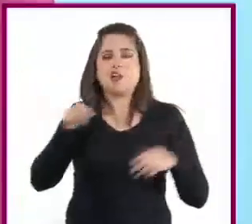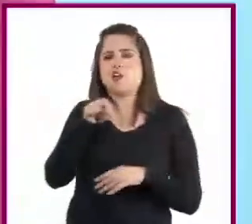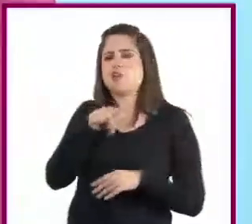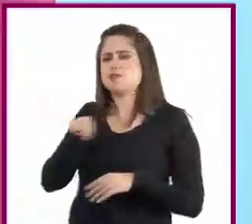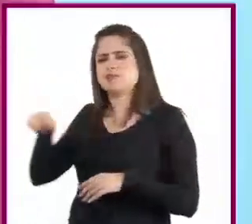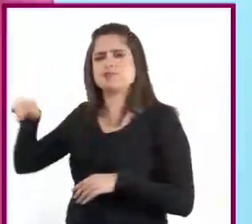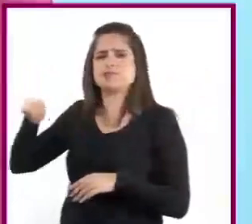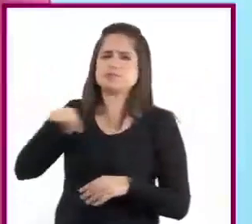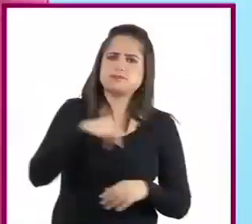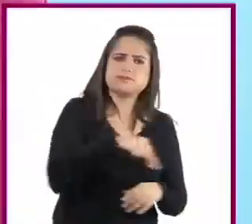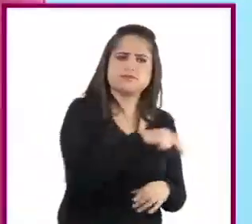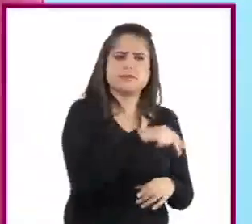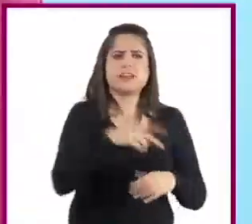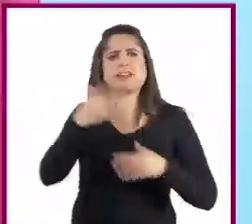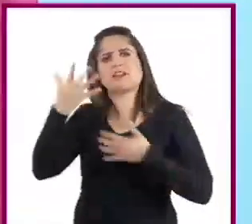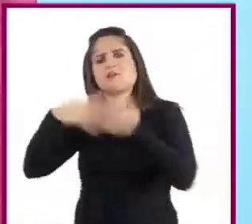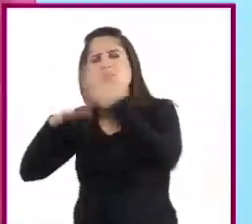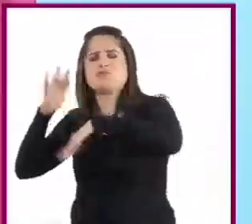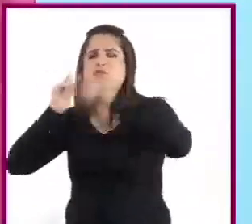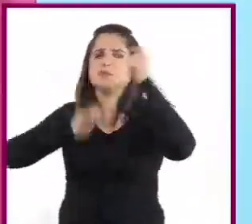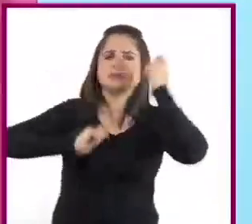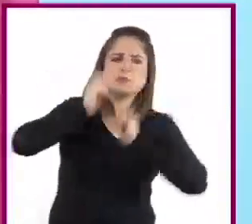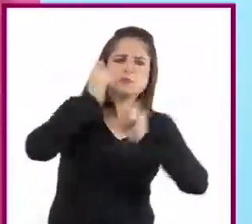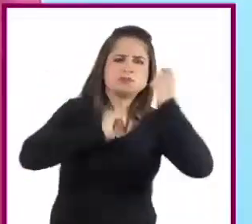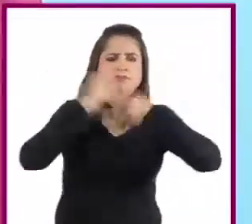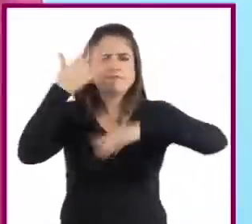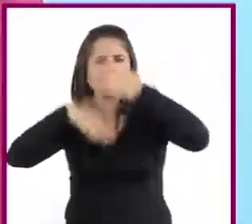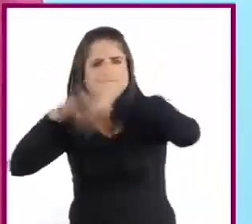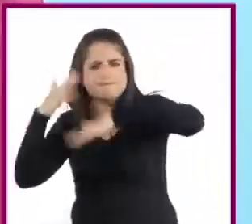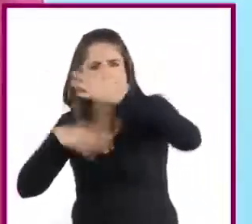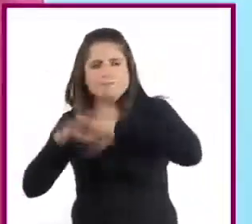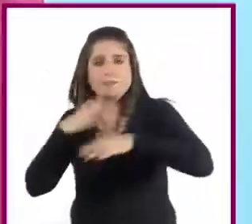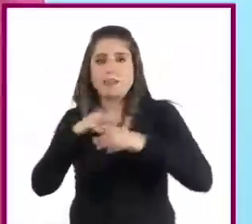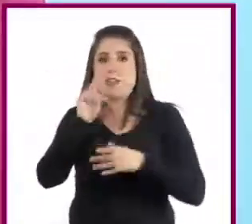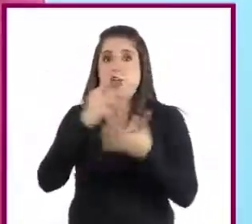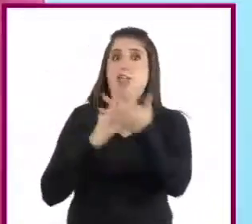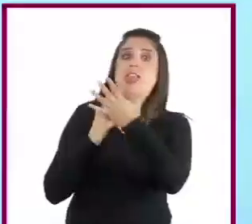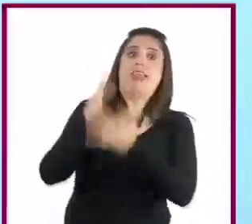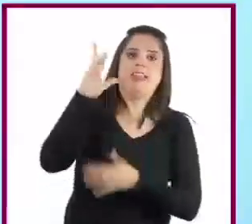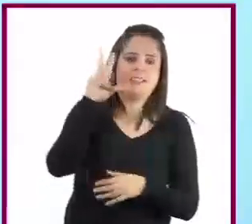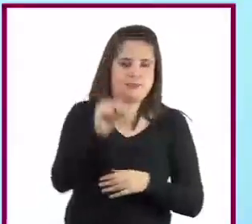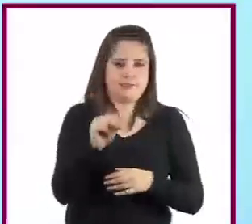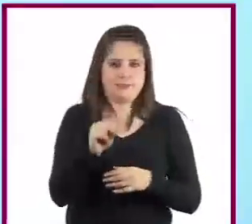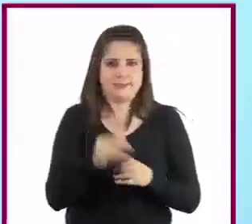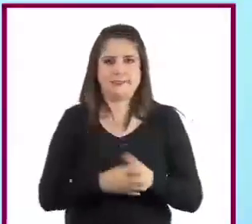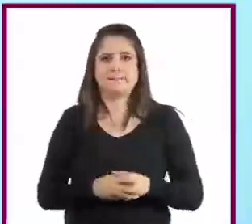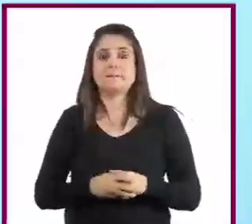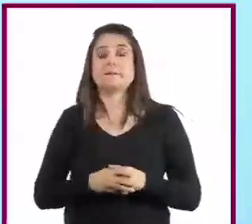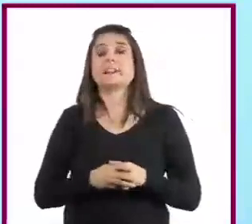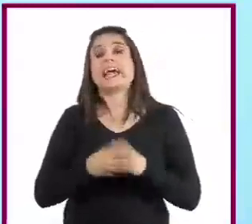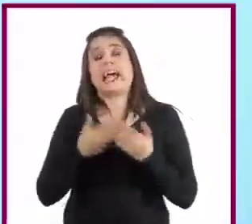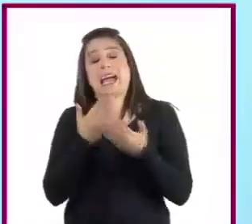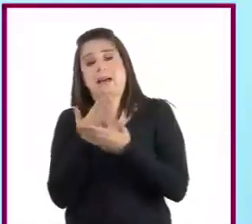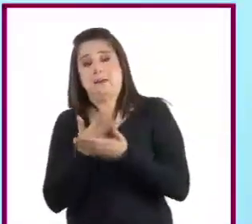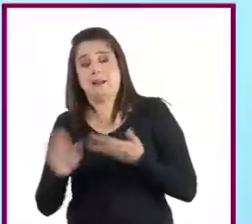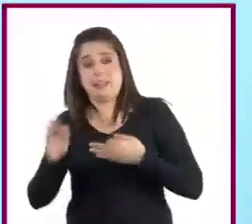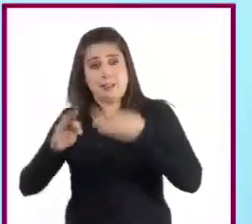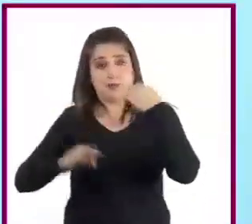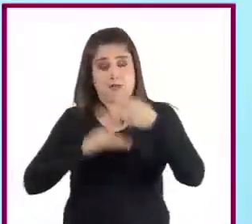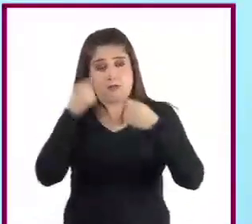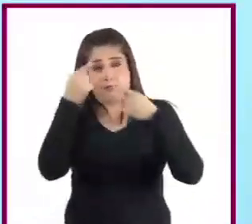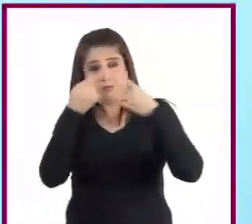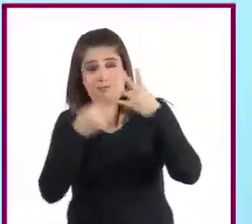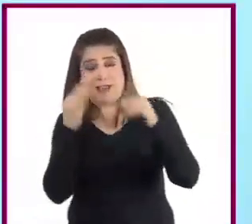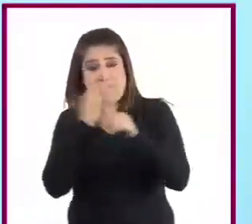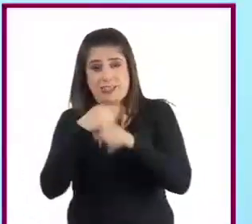den vida a sus manos. Aunque recuerden, sin exceso. Además, todos los aspectos que